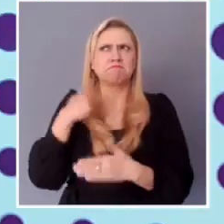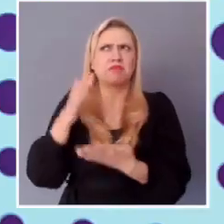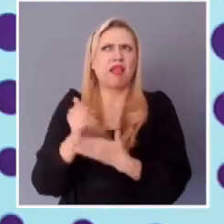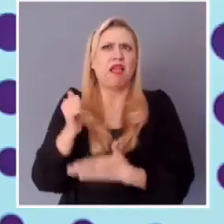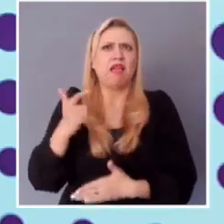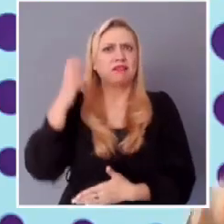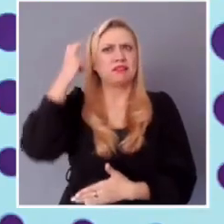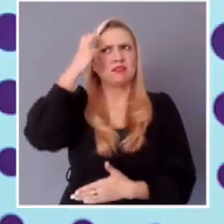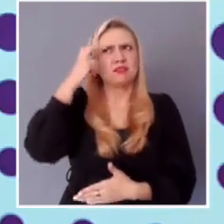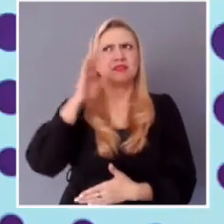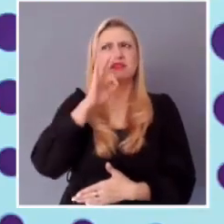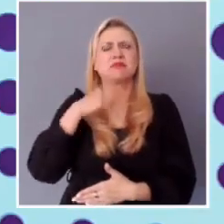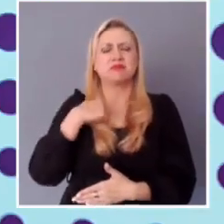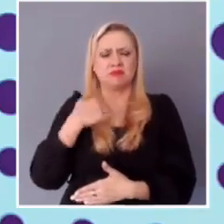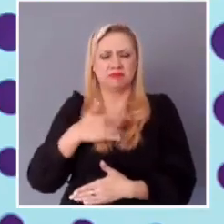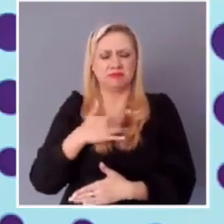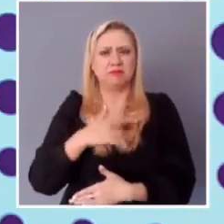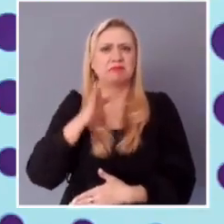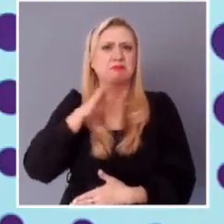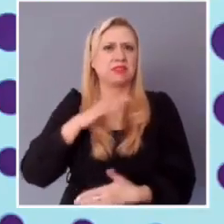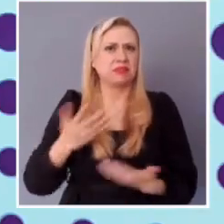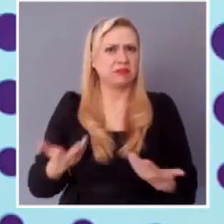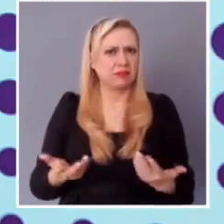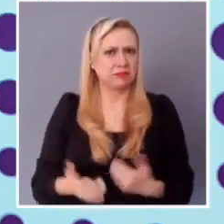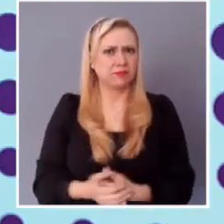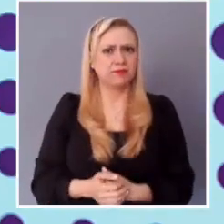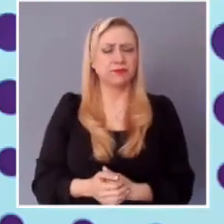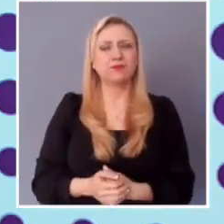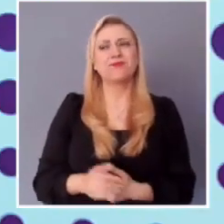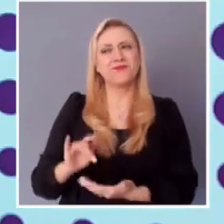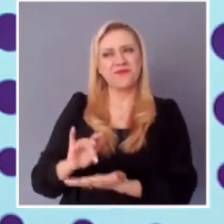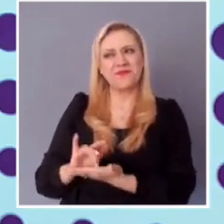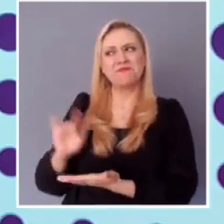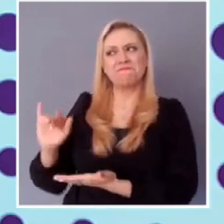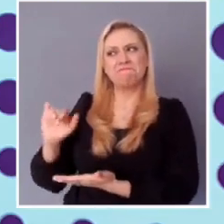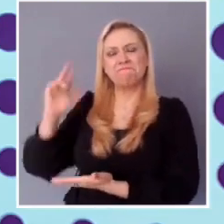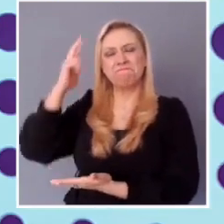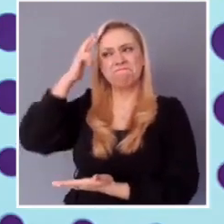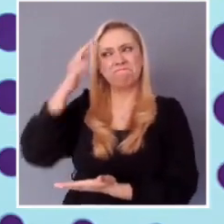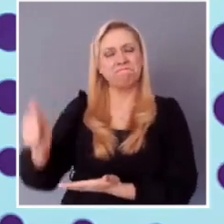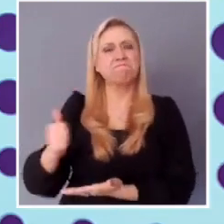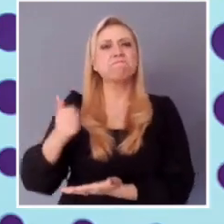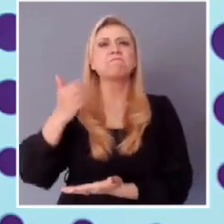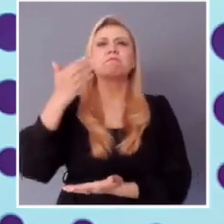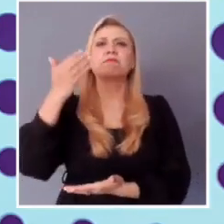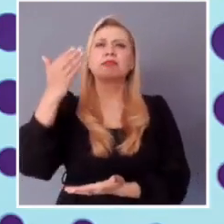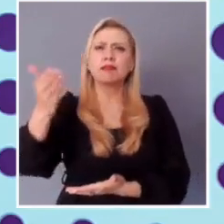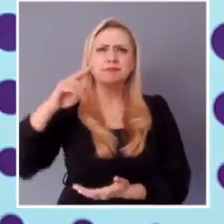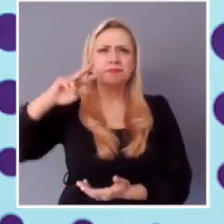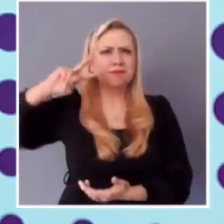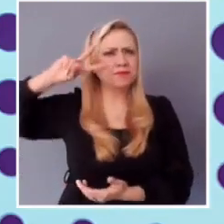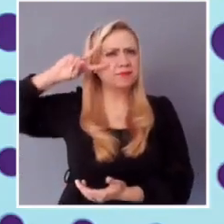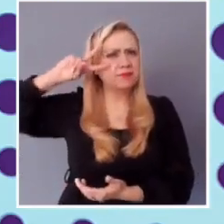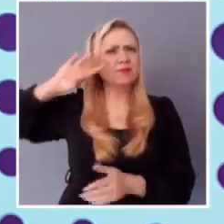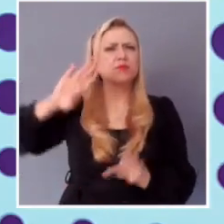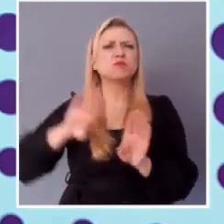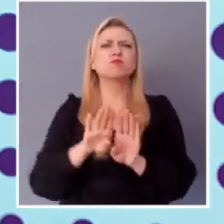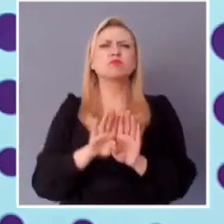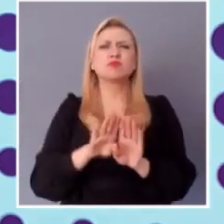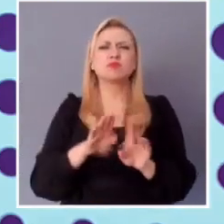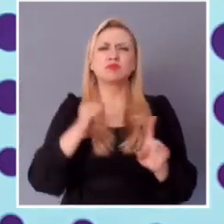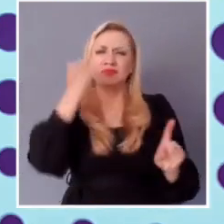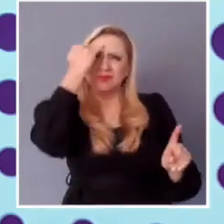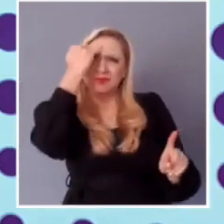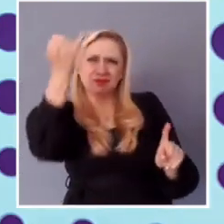sobre este tema, Víctor, perdón, hay también tabúes, estigmas, estereotipos que